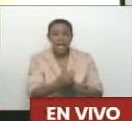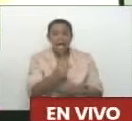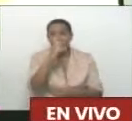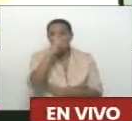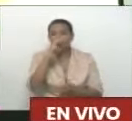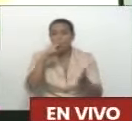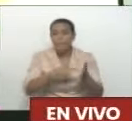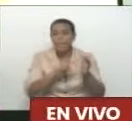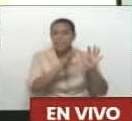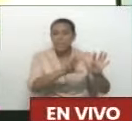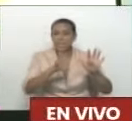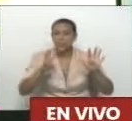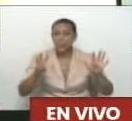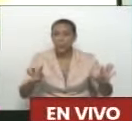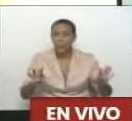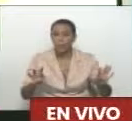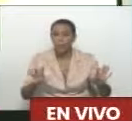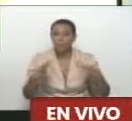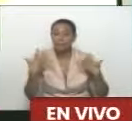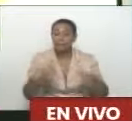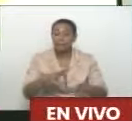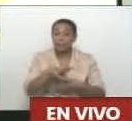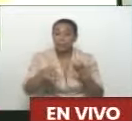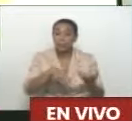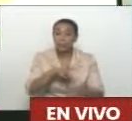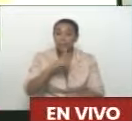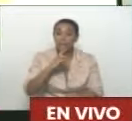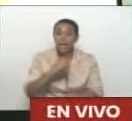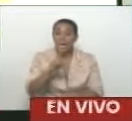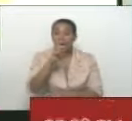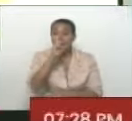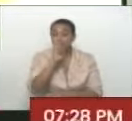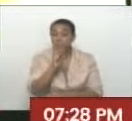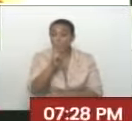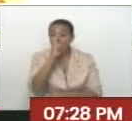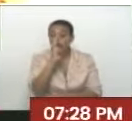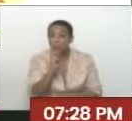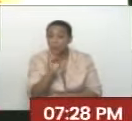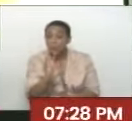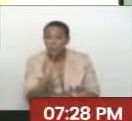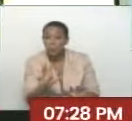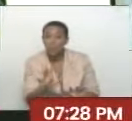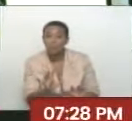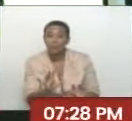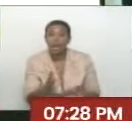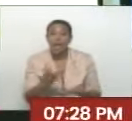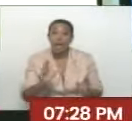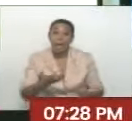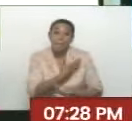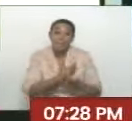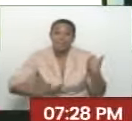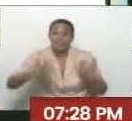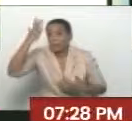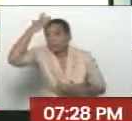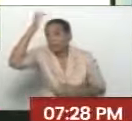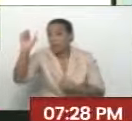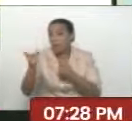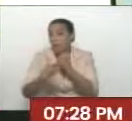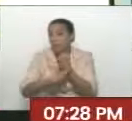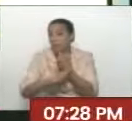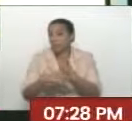2019. Estaba la cosa caliente, candela, 2019, teníamos como presidente a Guaidó.